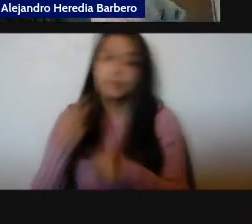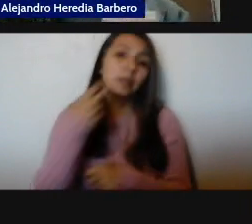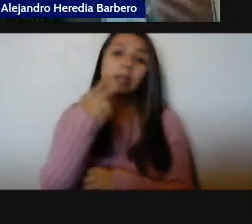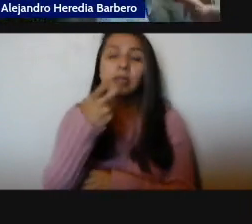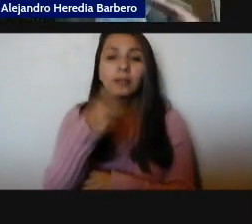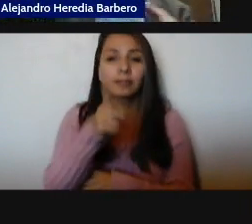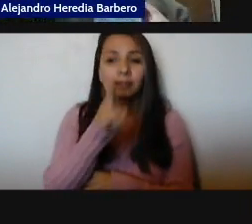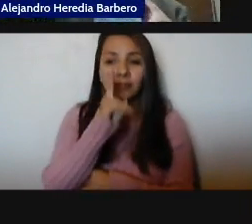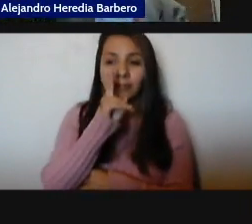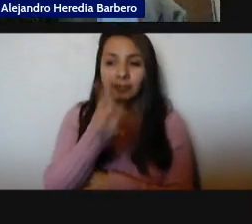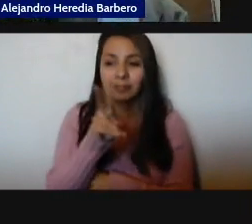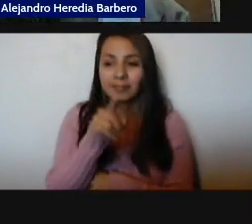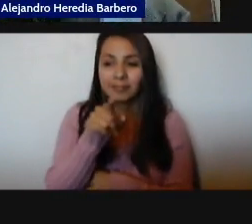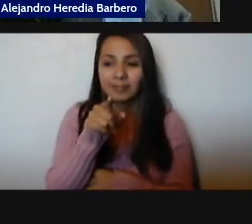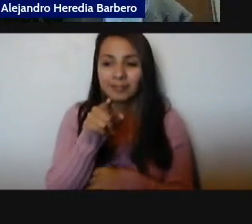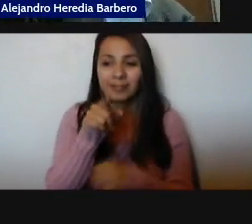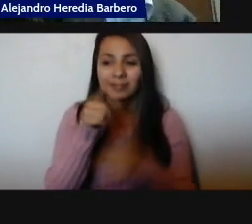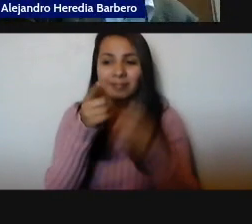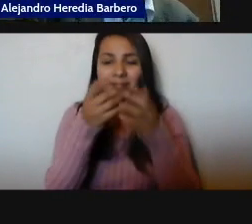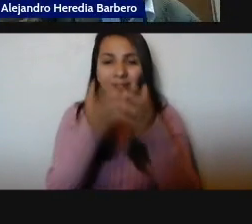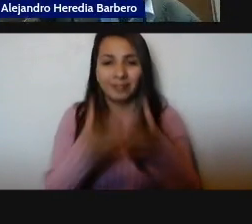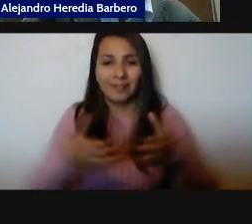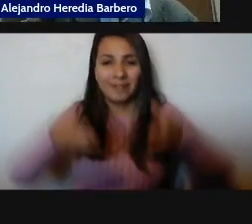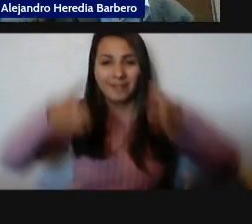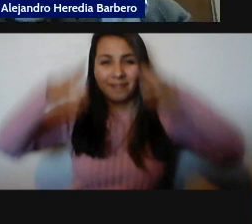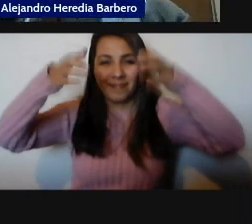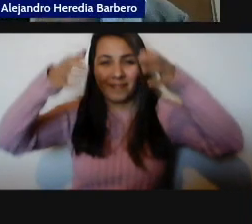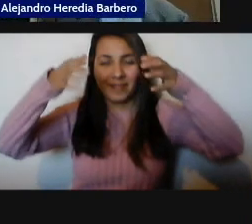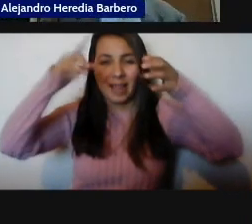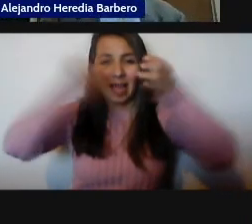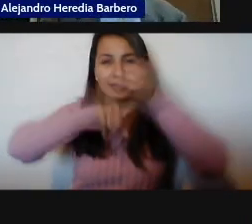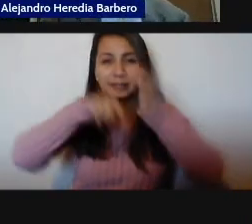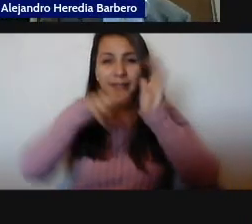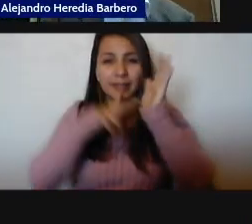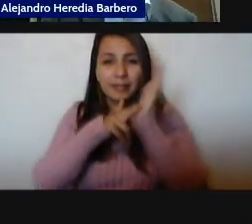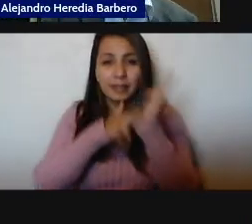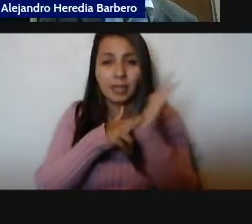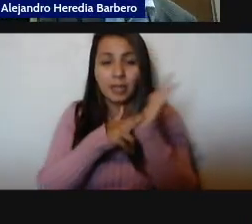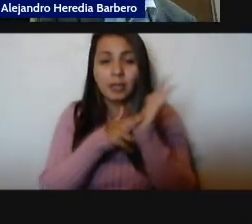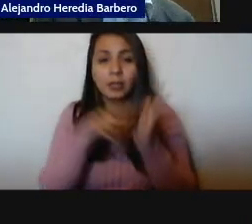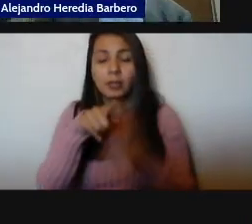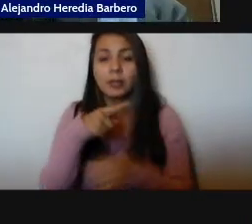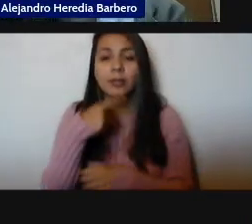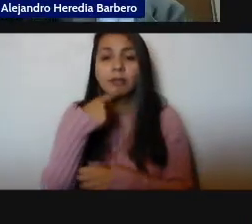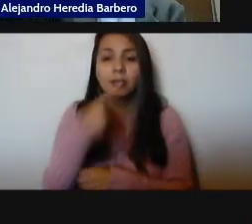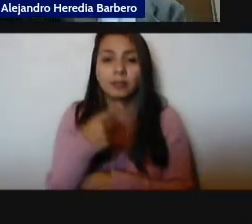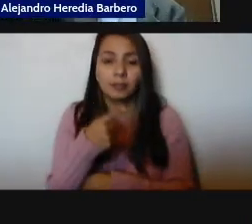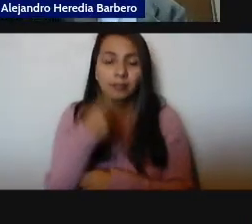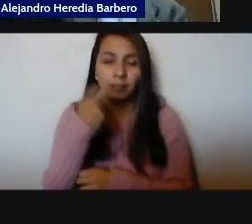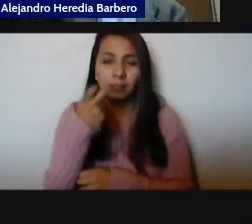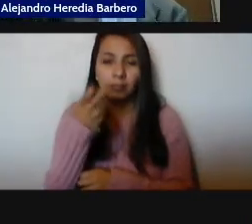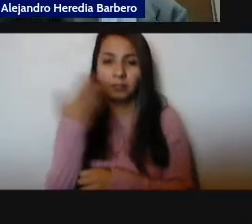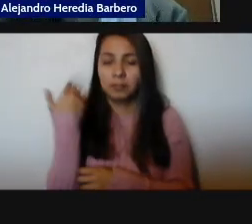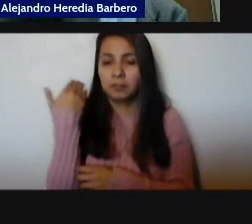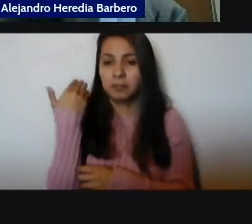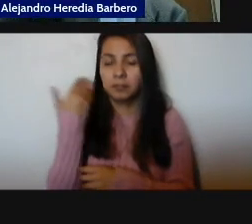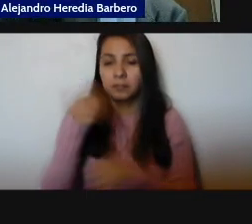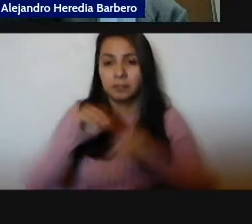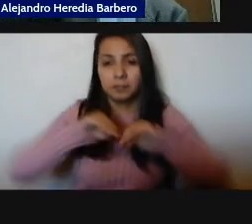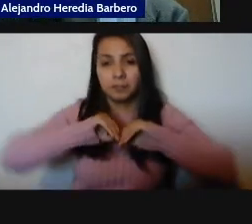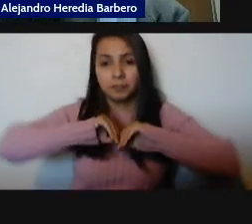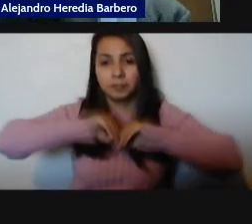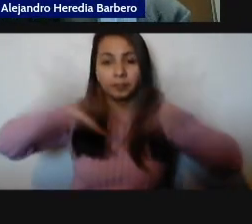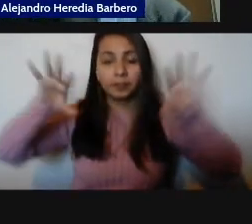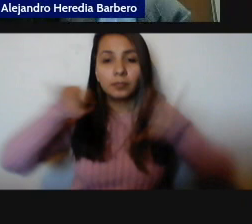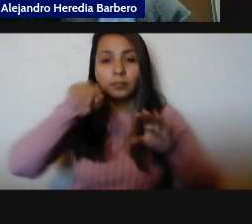compuestos, lo que tengo aquí en esas cajitas como peceritas con esas cosas negras, lo que estamos intentando decir en este artículo